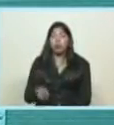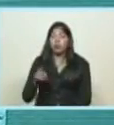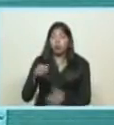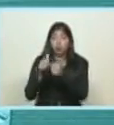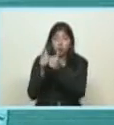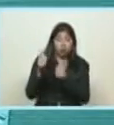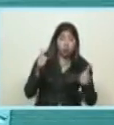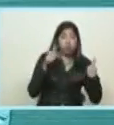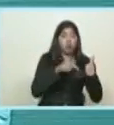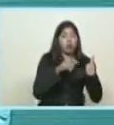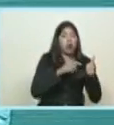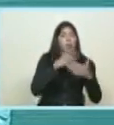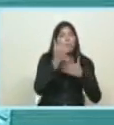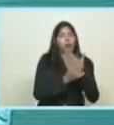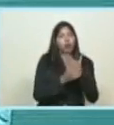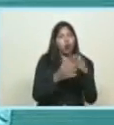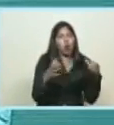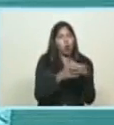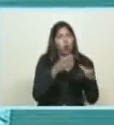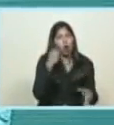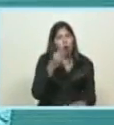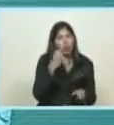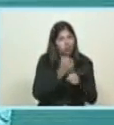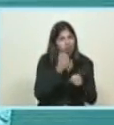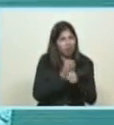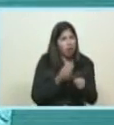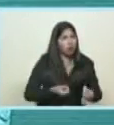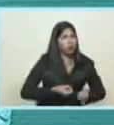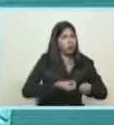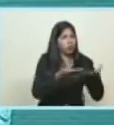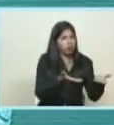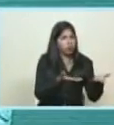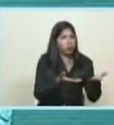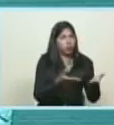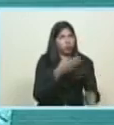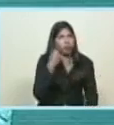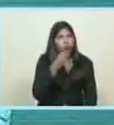Juvenil también nació con mucha fuerza.